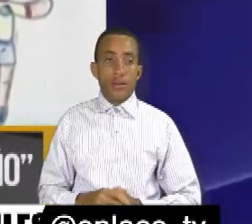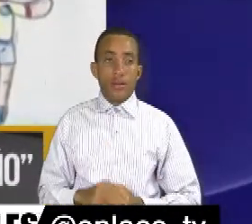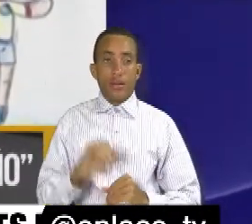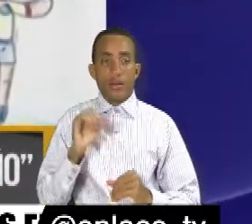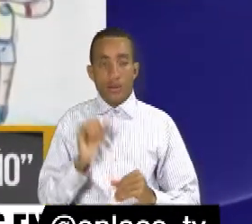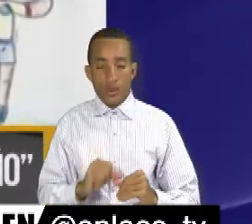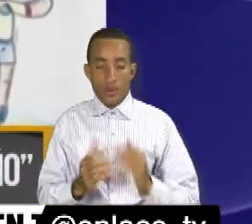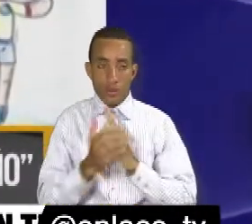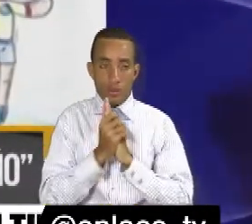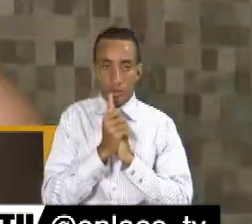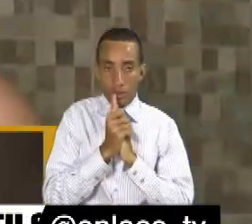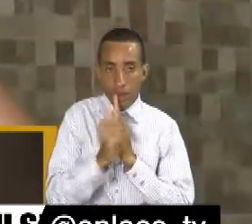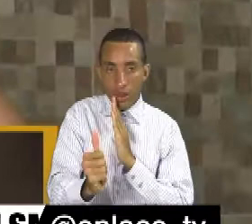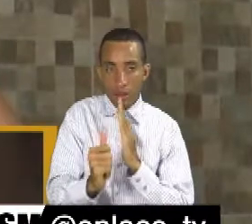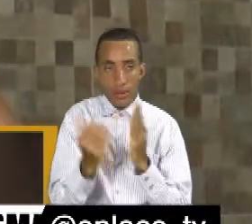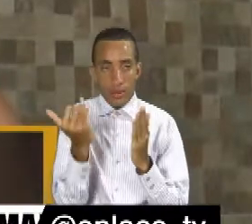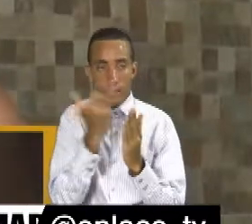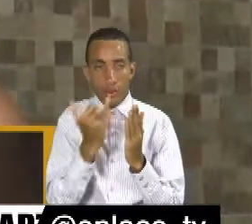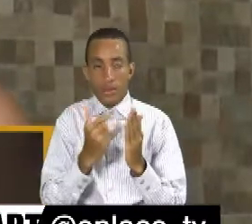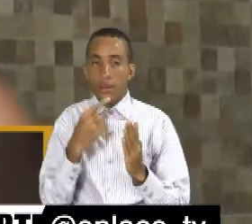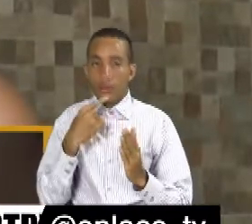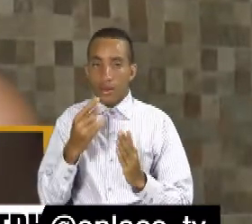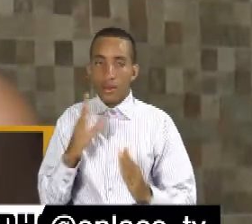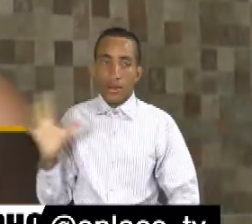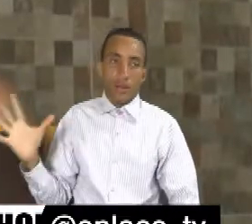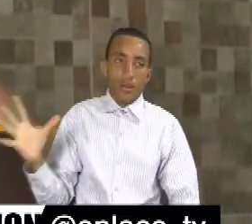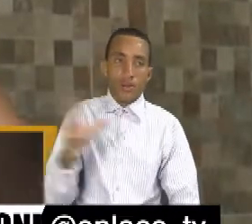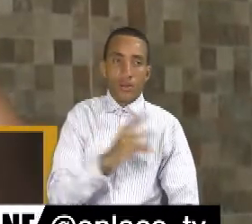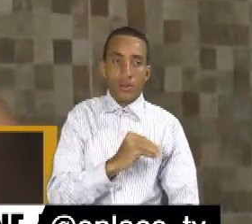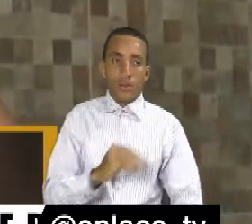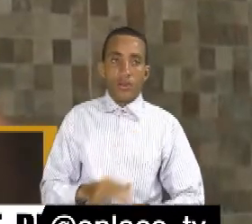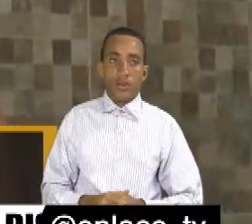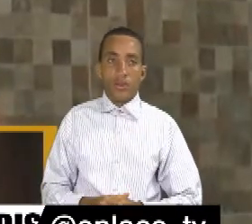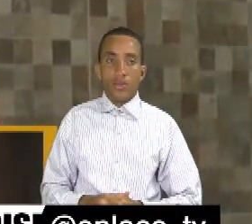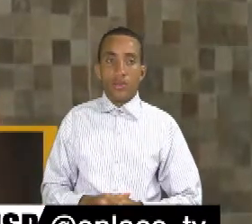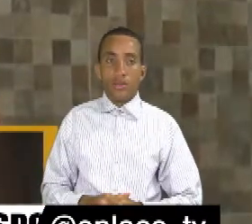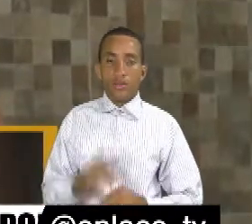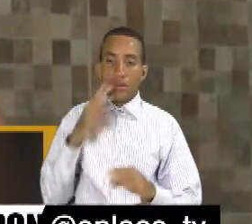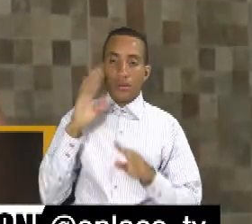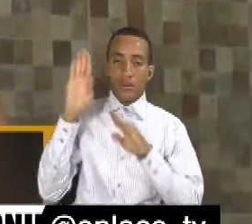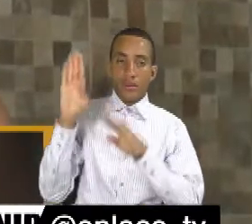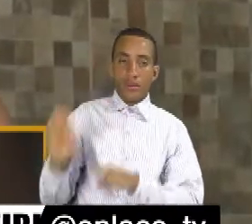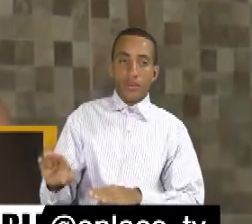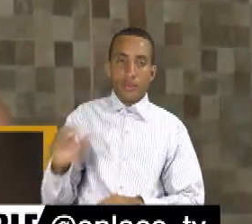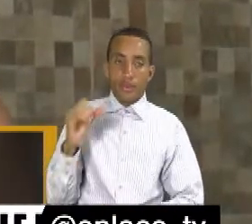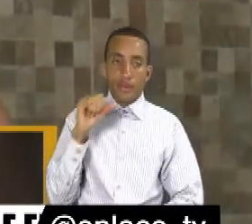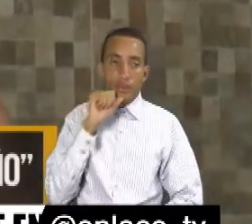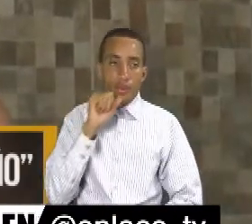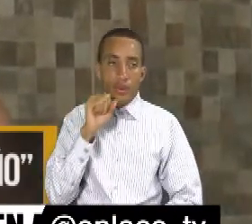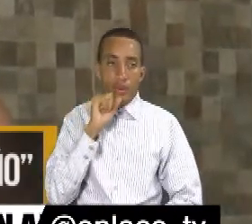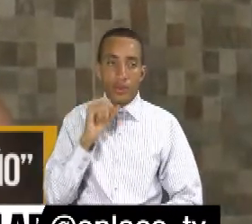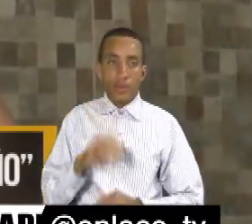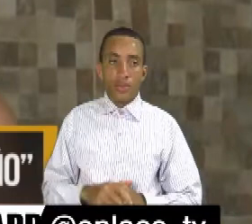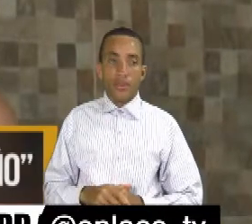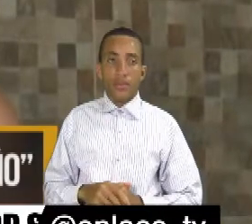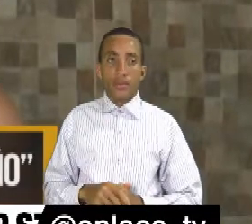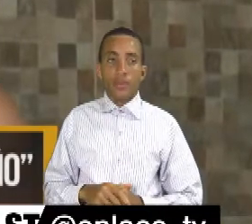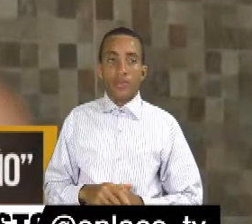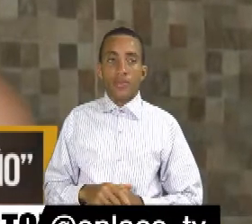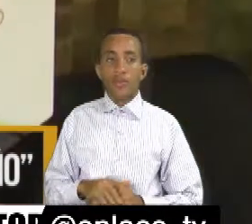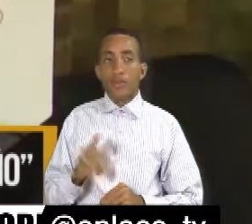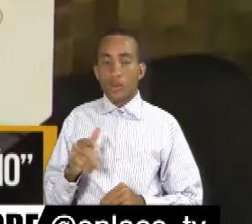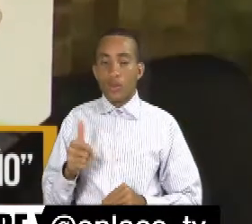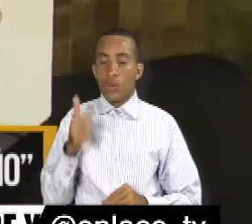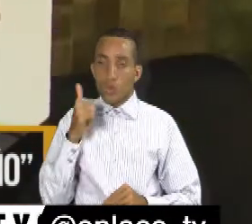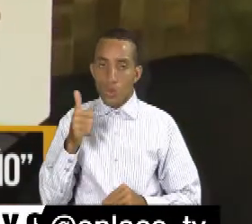don y decirle a todos que represento a Barranca Bermeja y decirle a todos que Barranca Bermeja es un buen